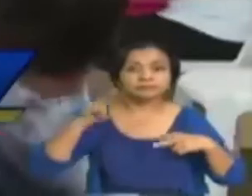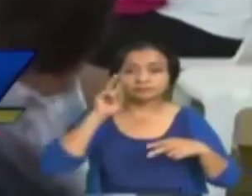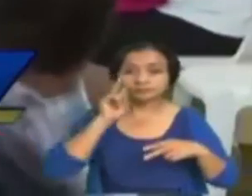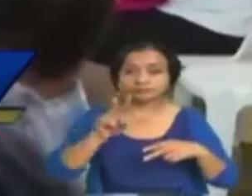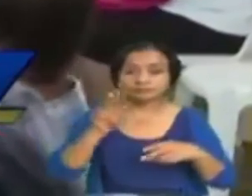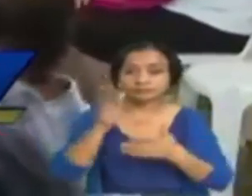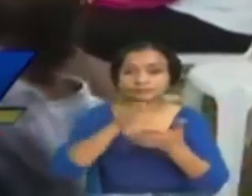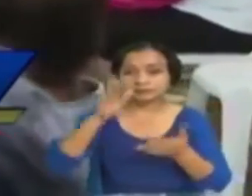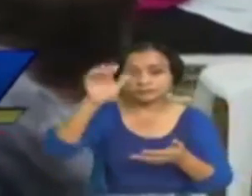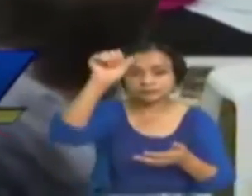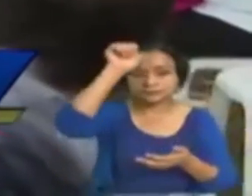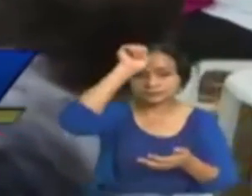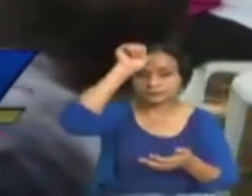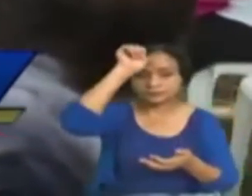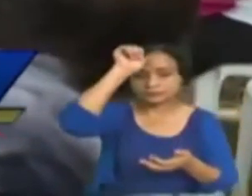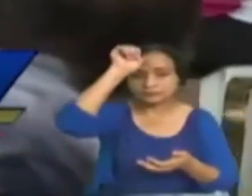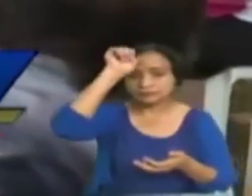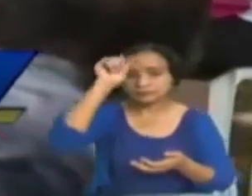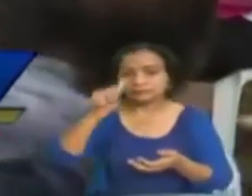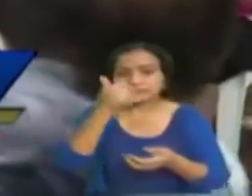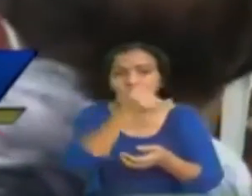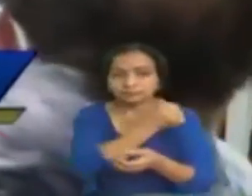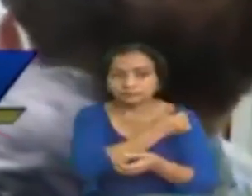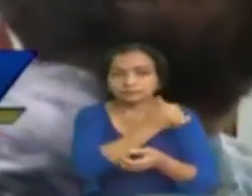estaremos reforzando la vacunación